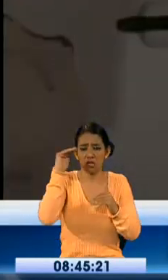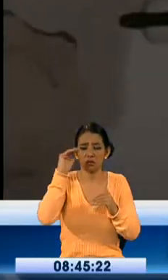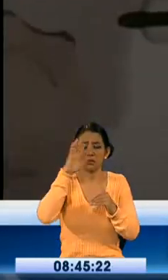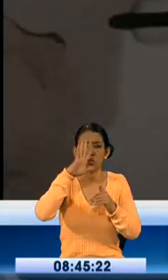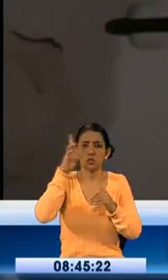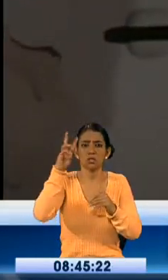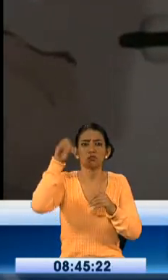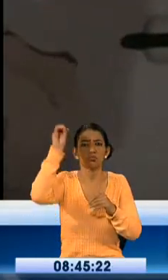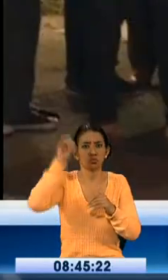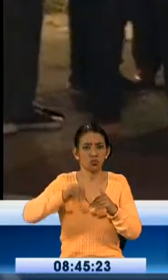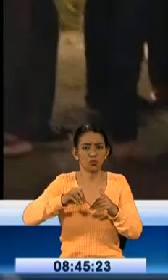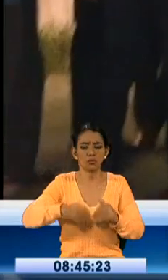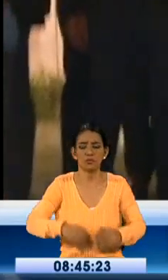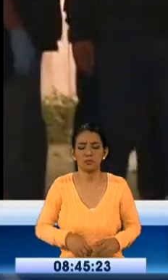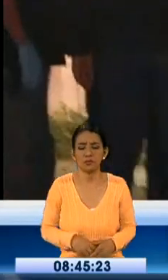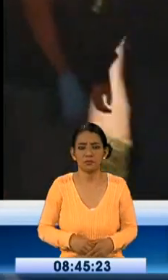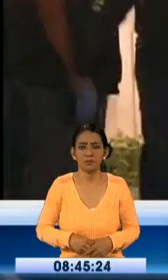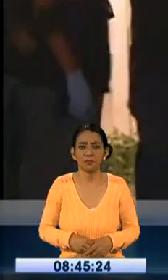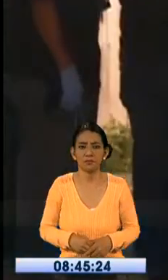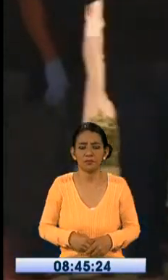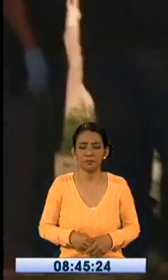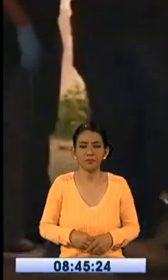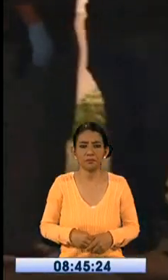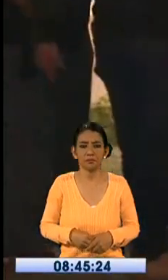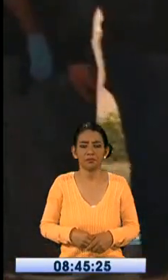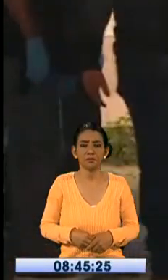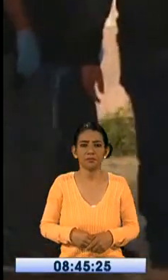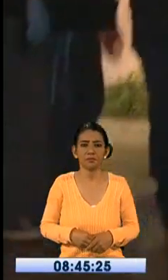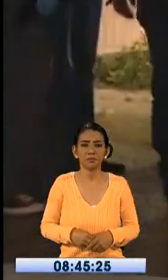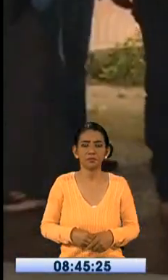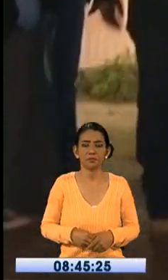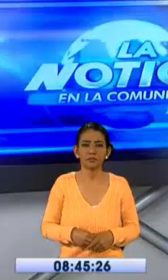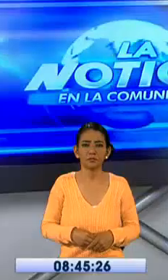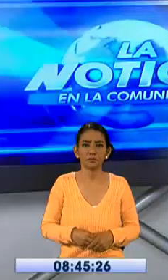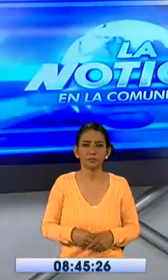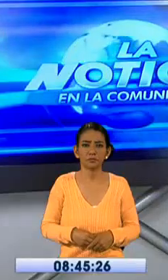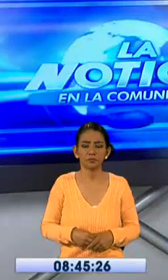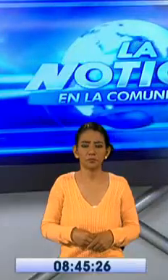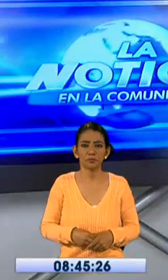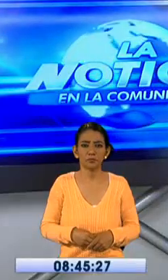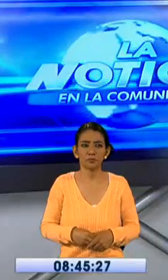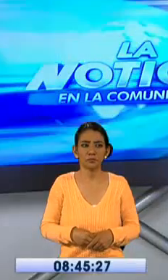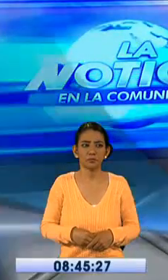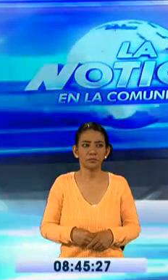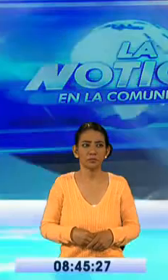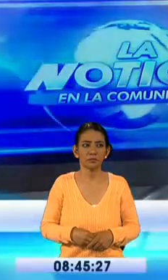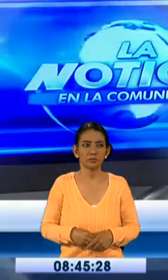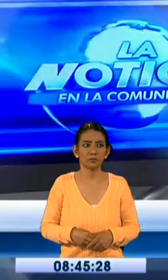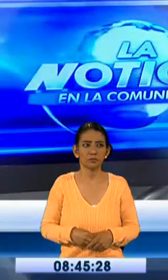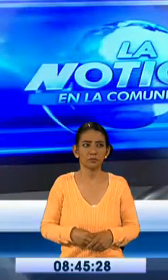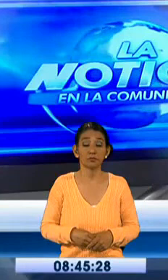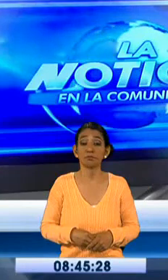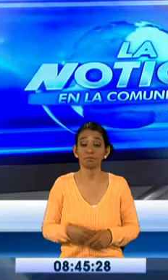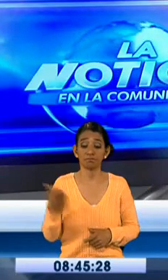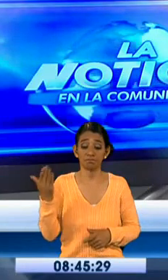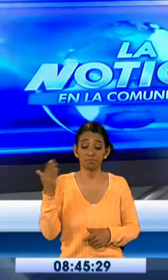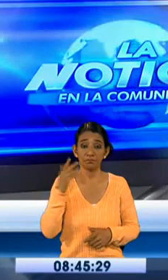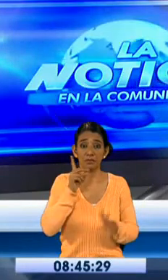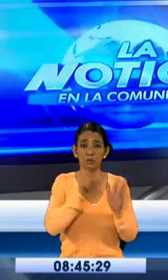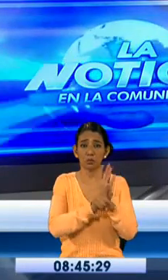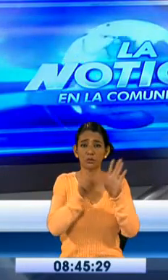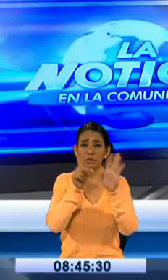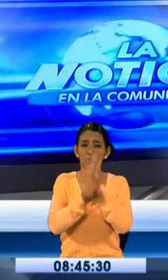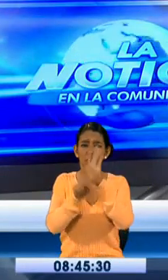56%. Informó Ítalo Ruiz. ante las últimas denuncias de estafa en las páginas